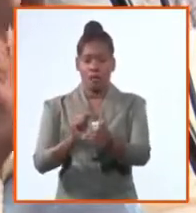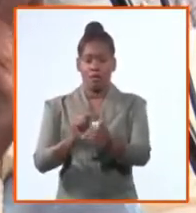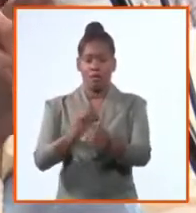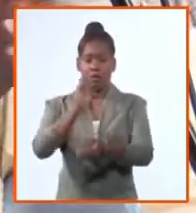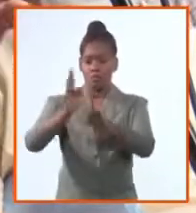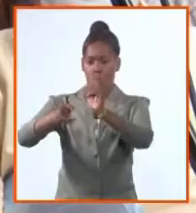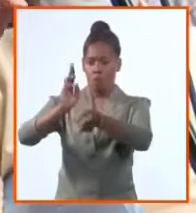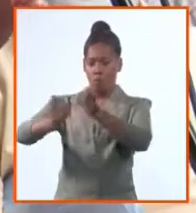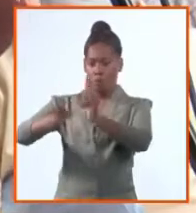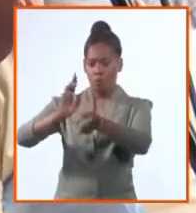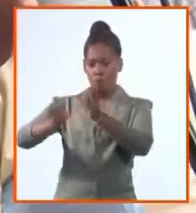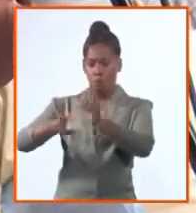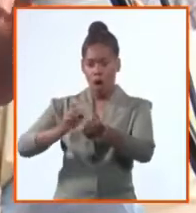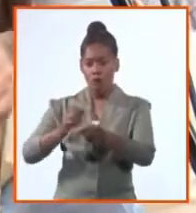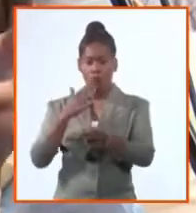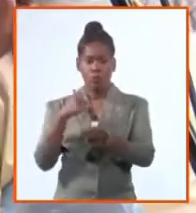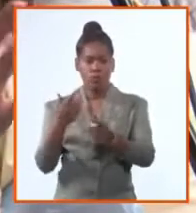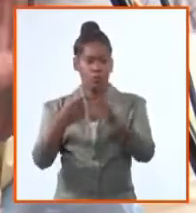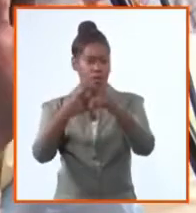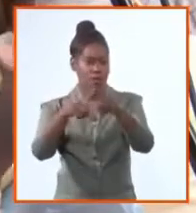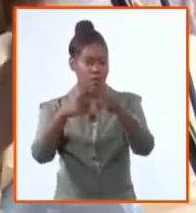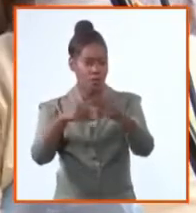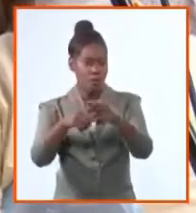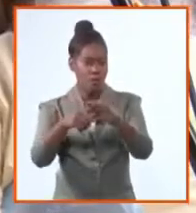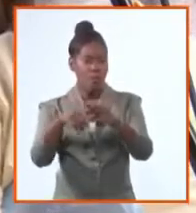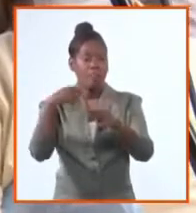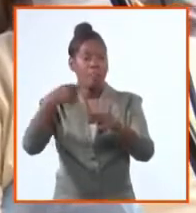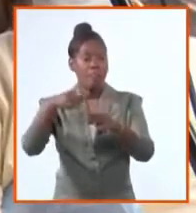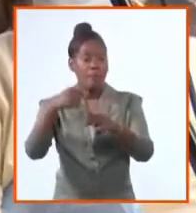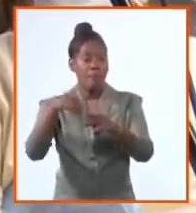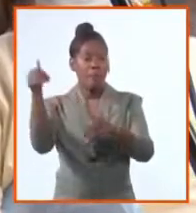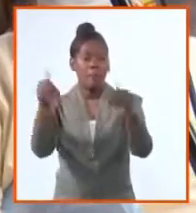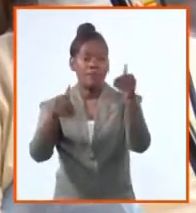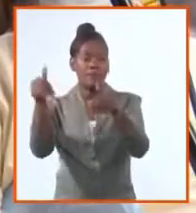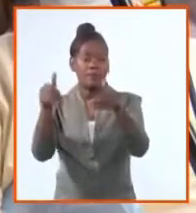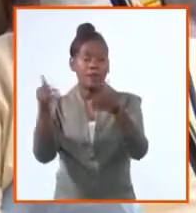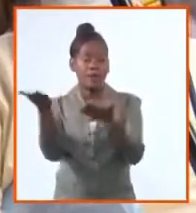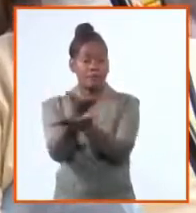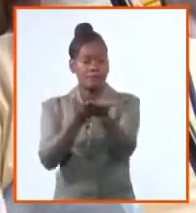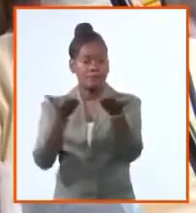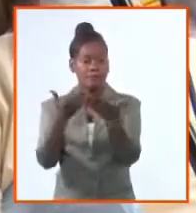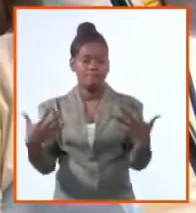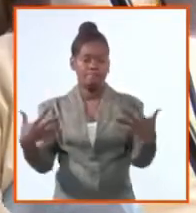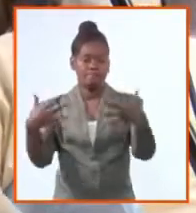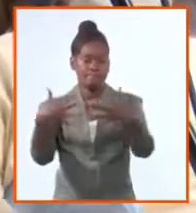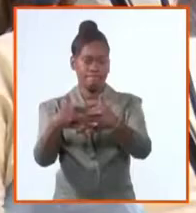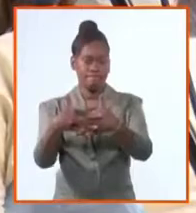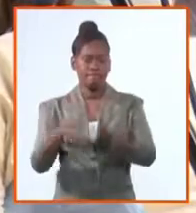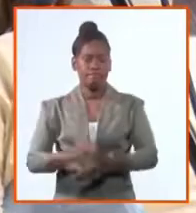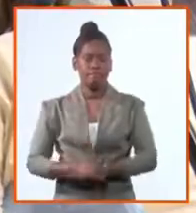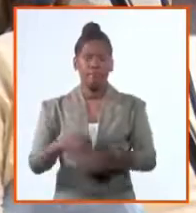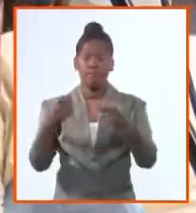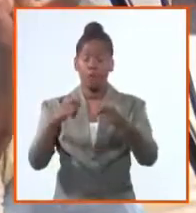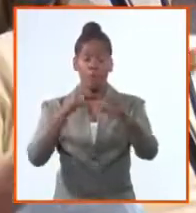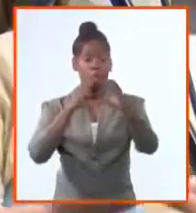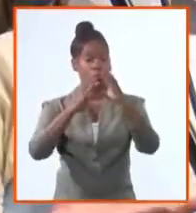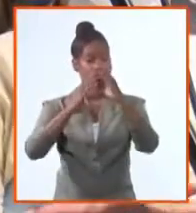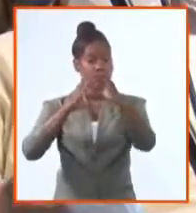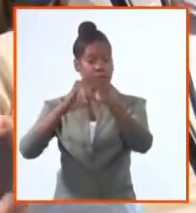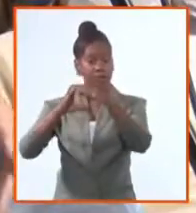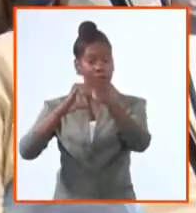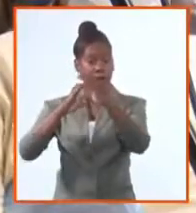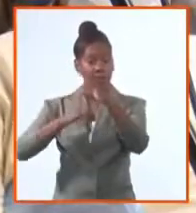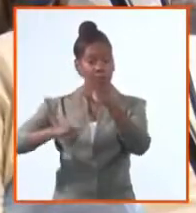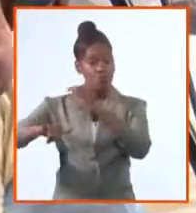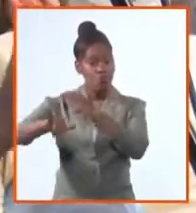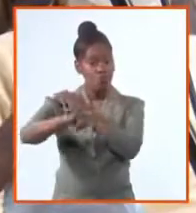Si no logramos que haya una comunicación política, no hablo de comunicación de la ciencia, una comunicación